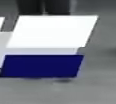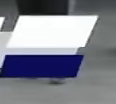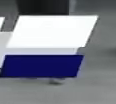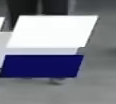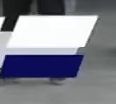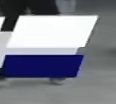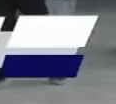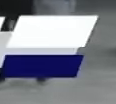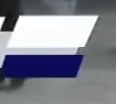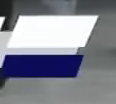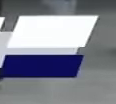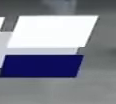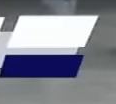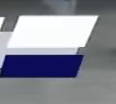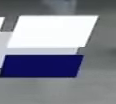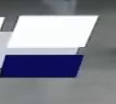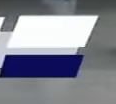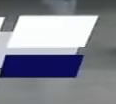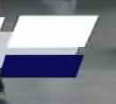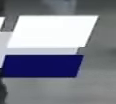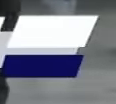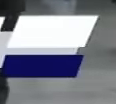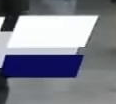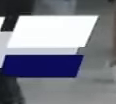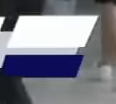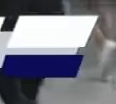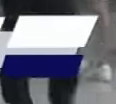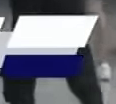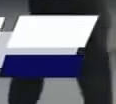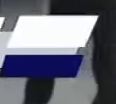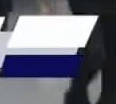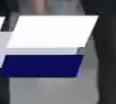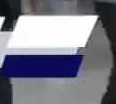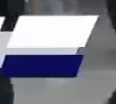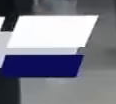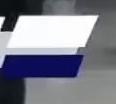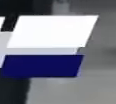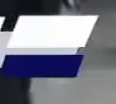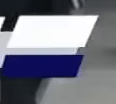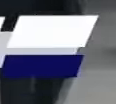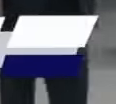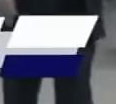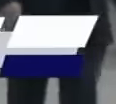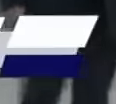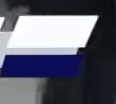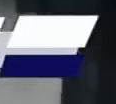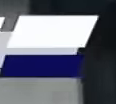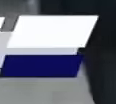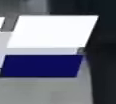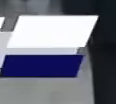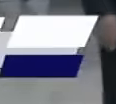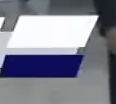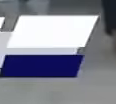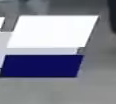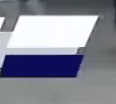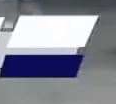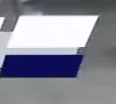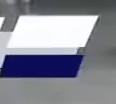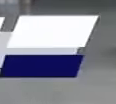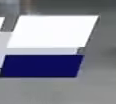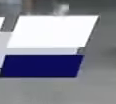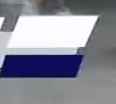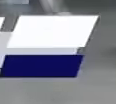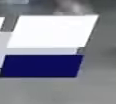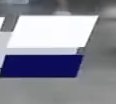Venezuela, quedando aprobado en sesión. Recordemos que el proyecto de acuerdo en conmemoración a los